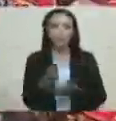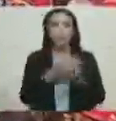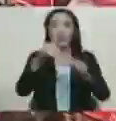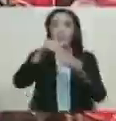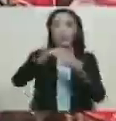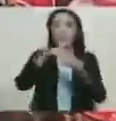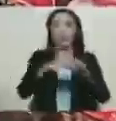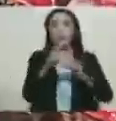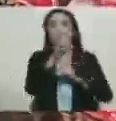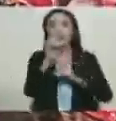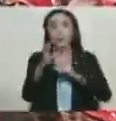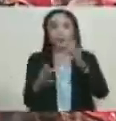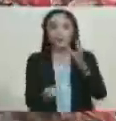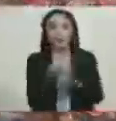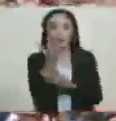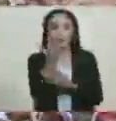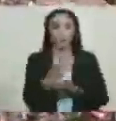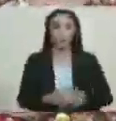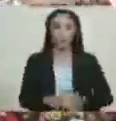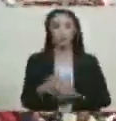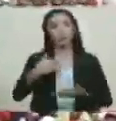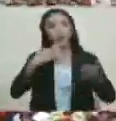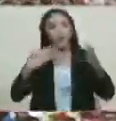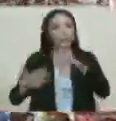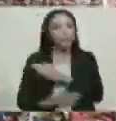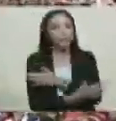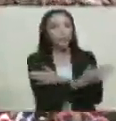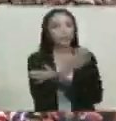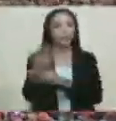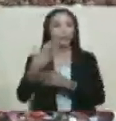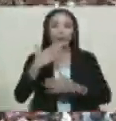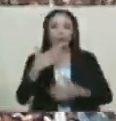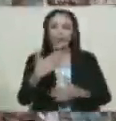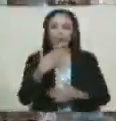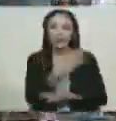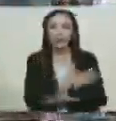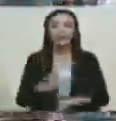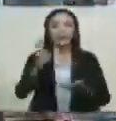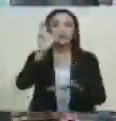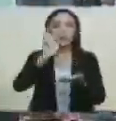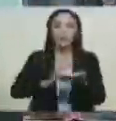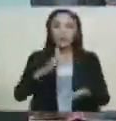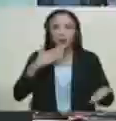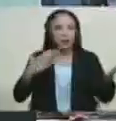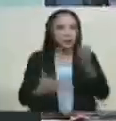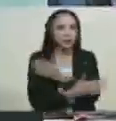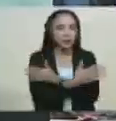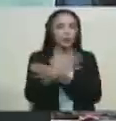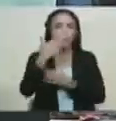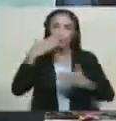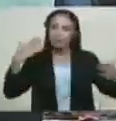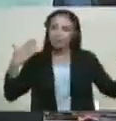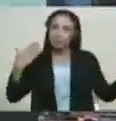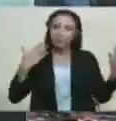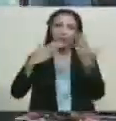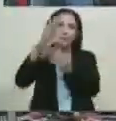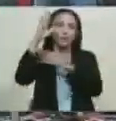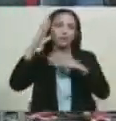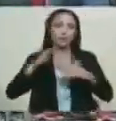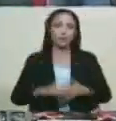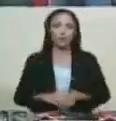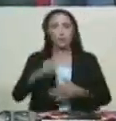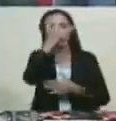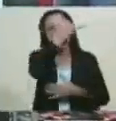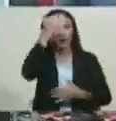elecciones del 20 de mayo gracias a la wii gracias al felipe que viva el pueblo de yaracuy